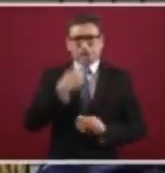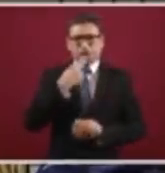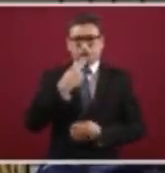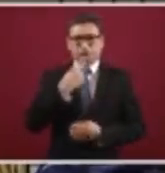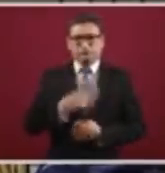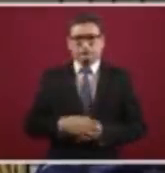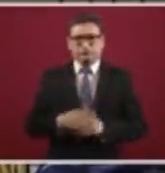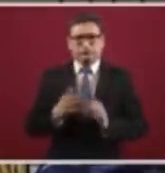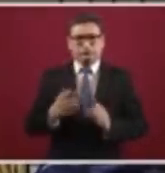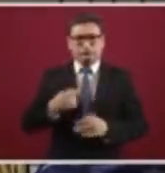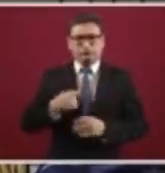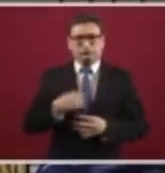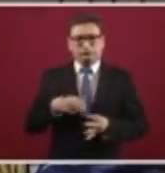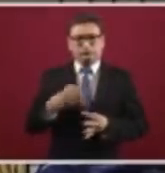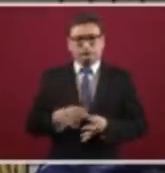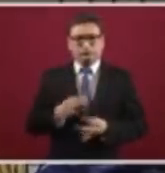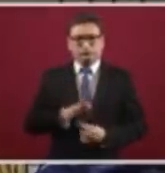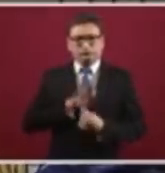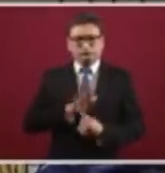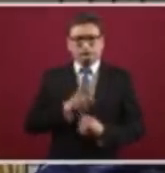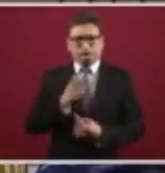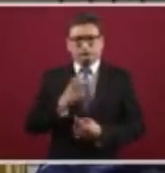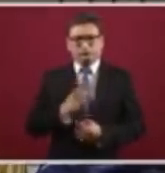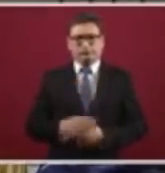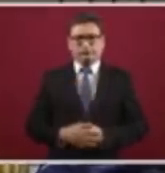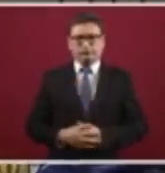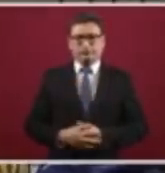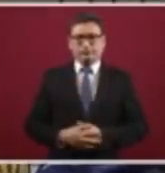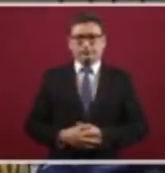estoy por eso así